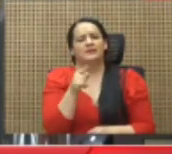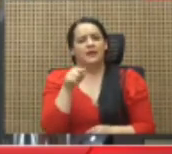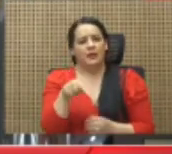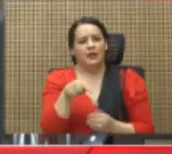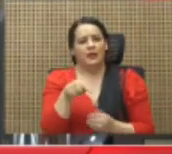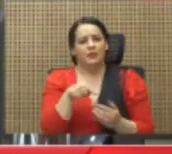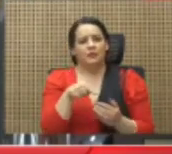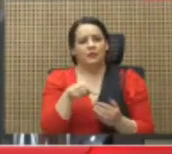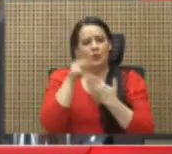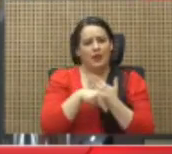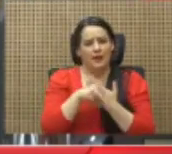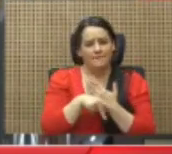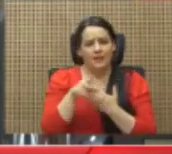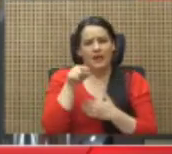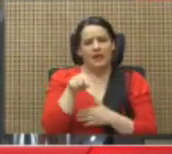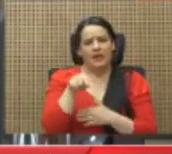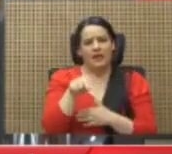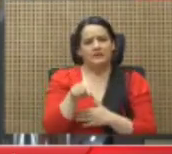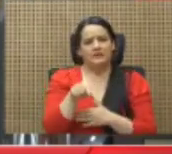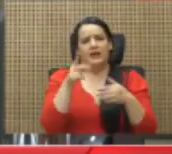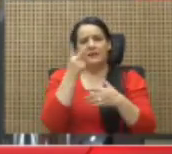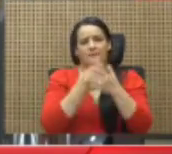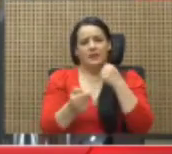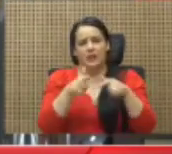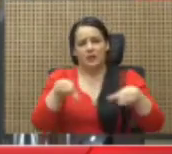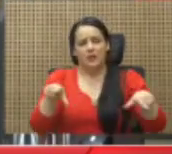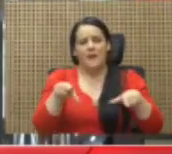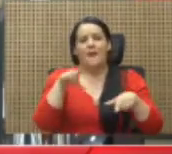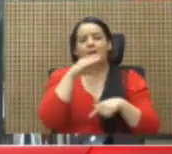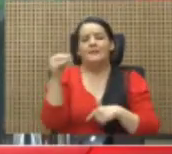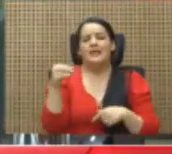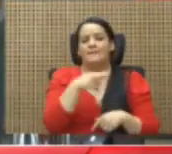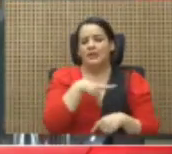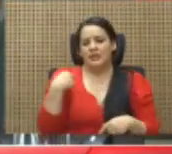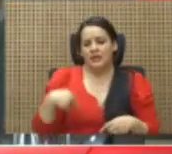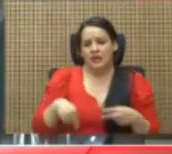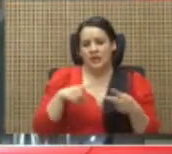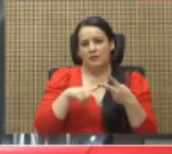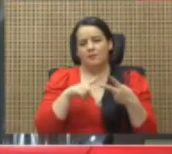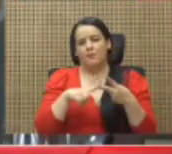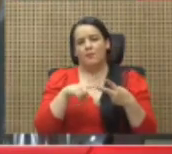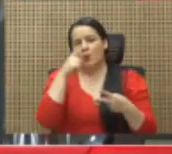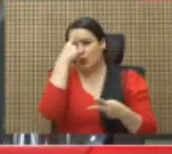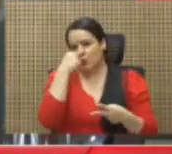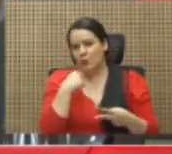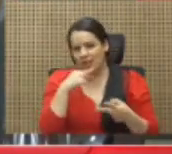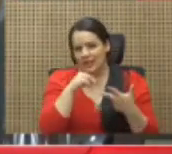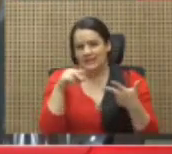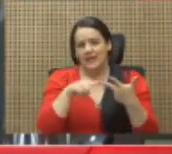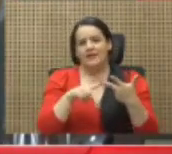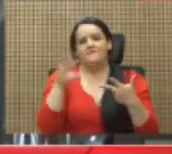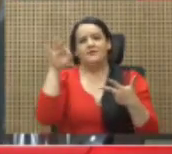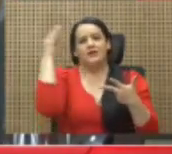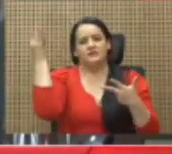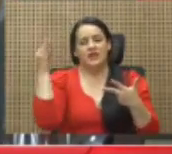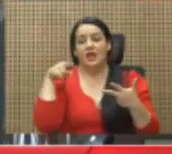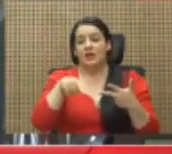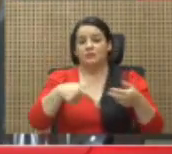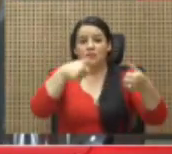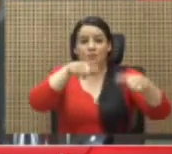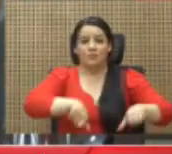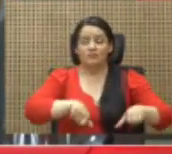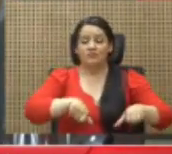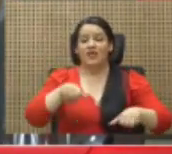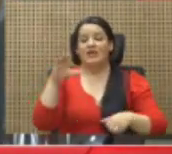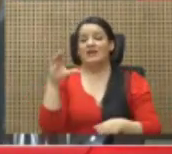de bilingüismo para la enseñanza del mandarín, portugués y francés, cuyos convenios igualmente desechó doña Catarina,